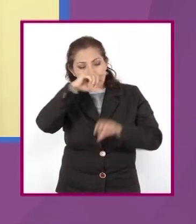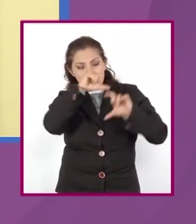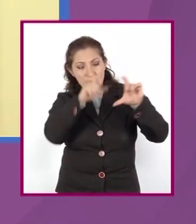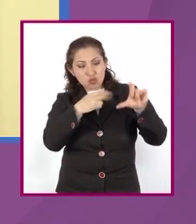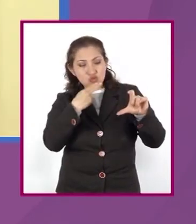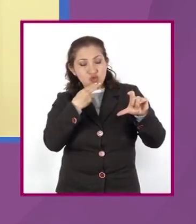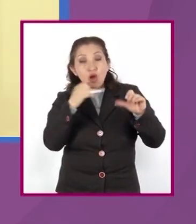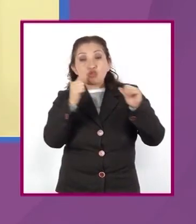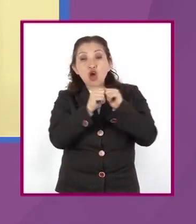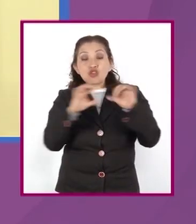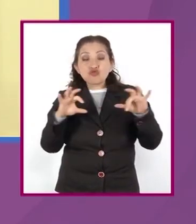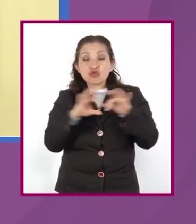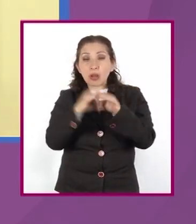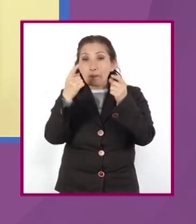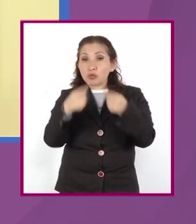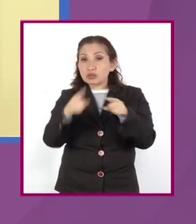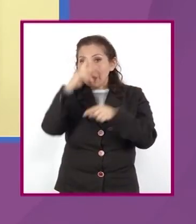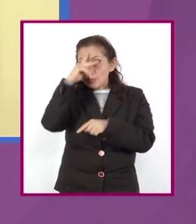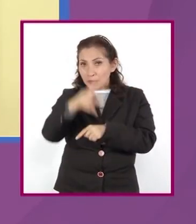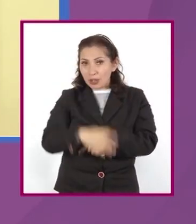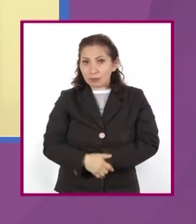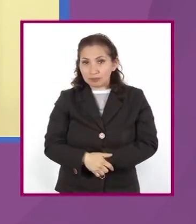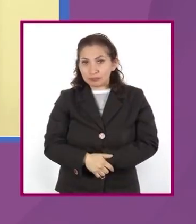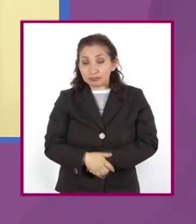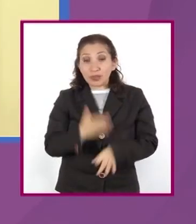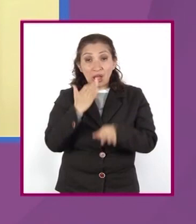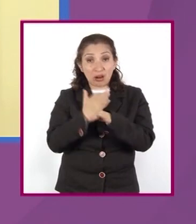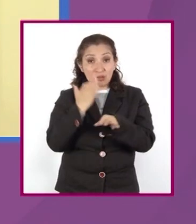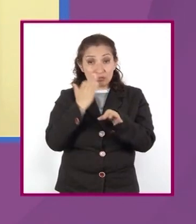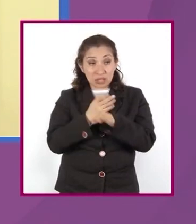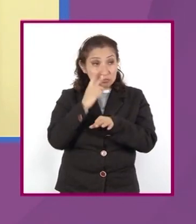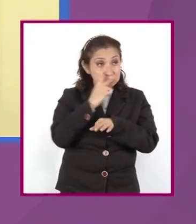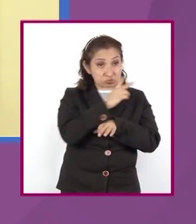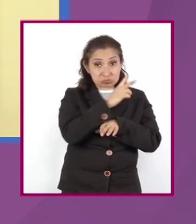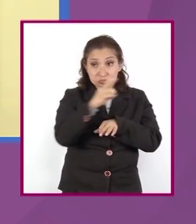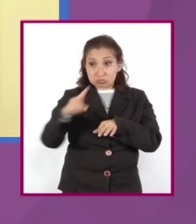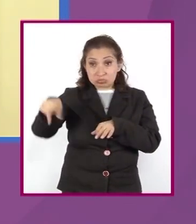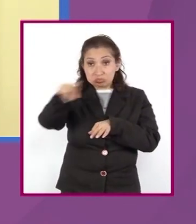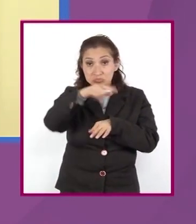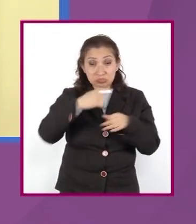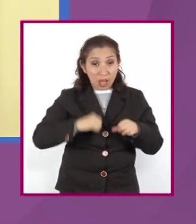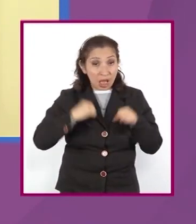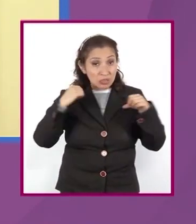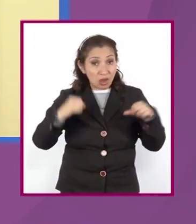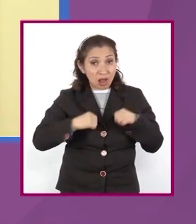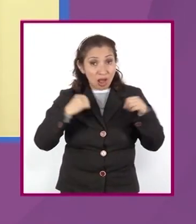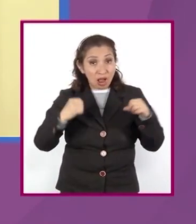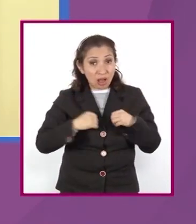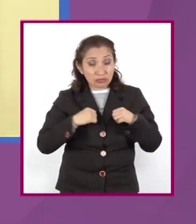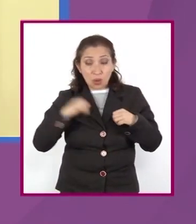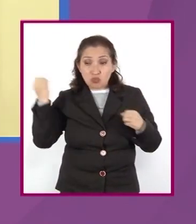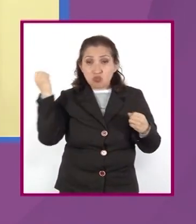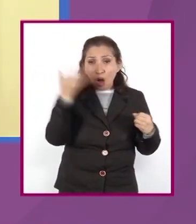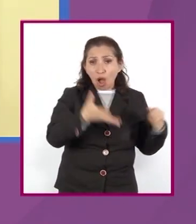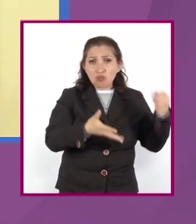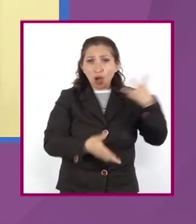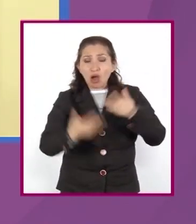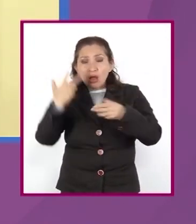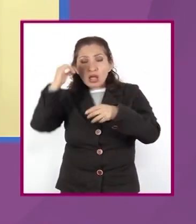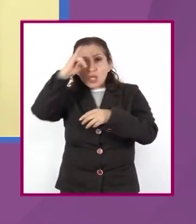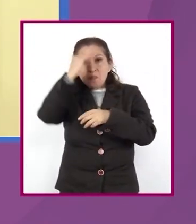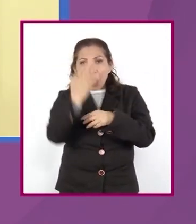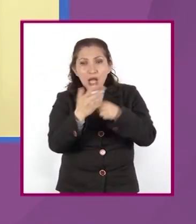través de la Música Mexicana. En la actualidad, las y los adolescentes son bombardeados por